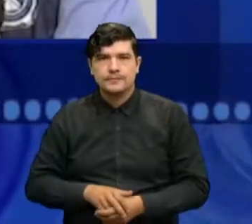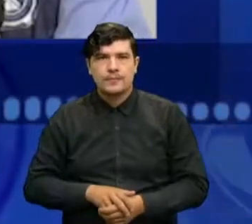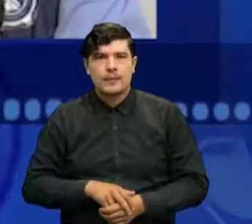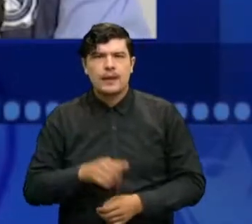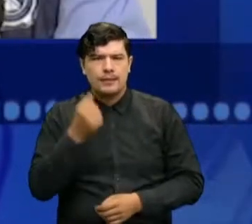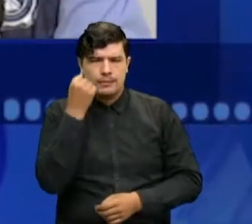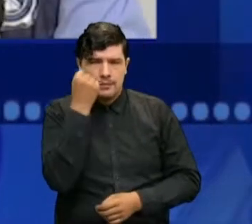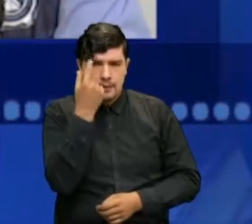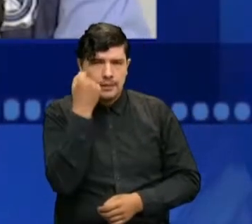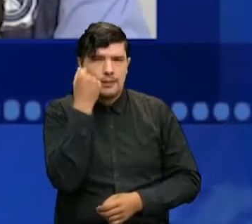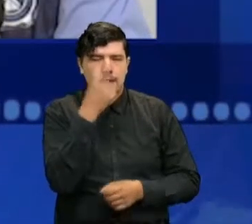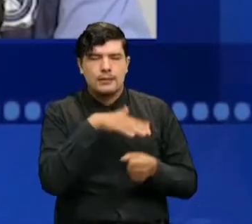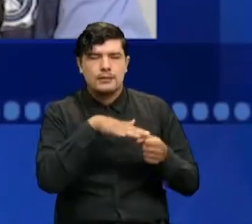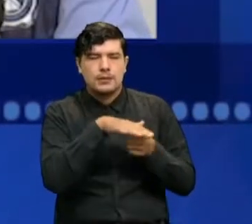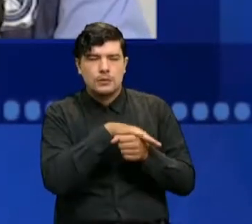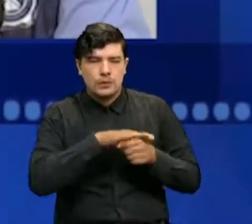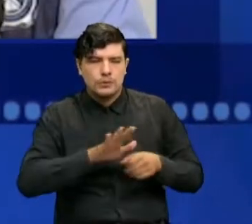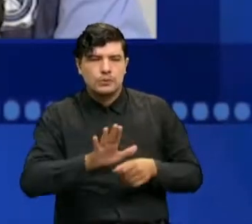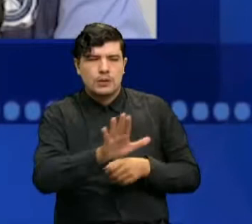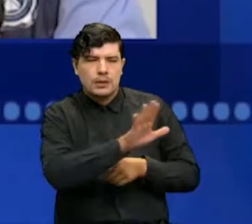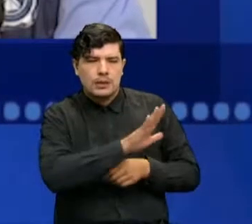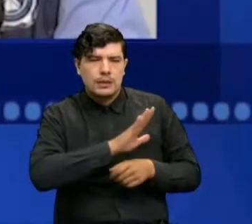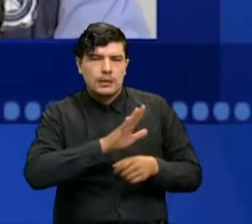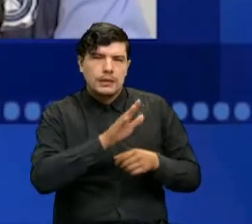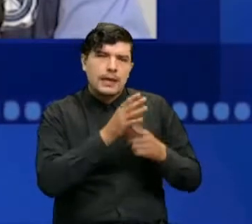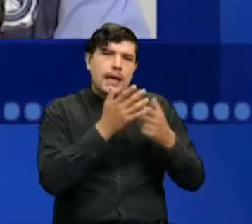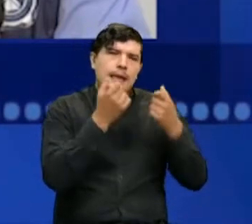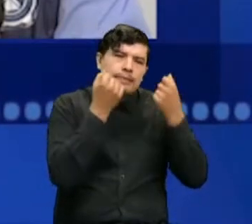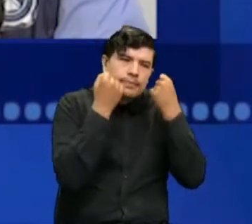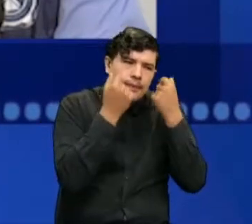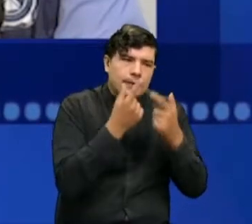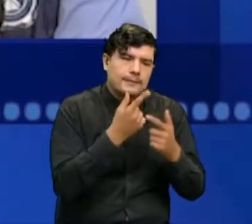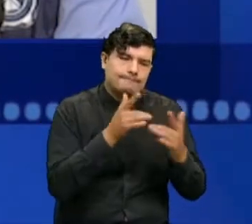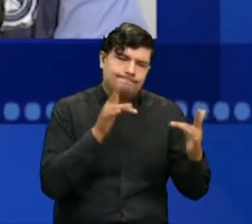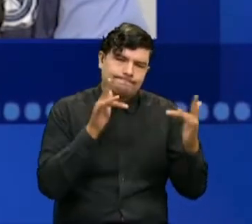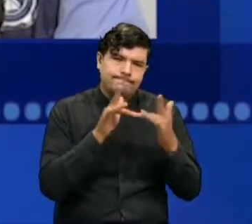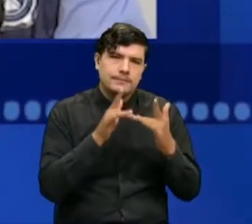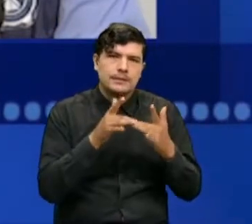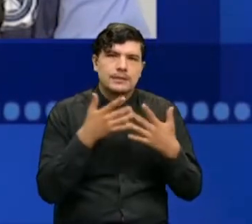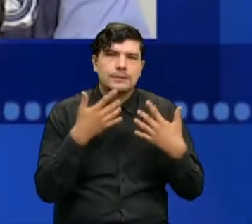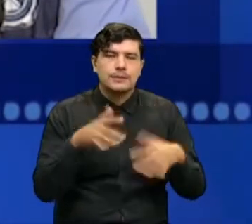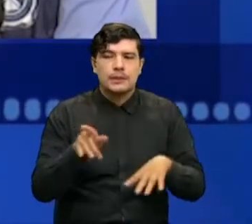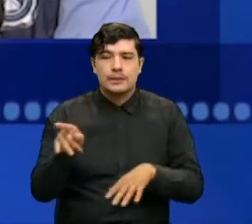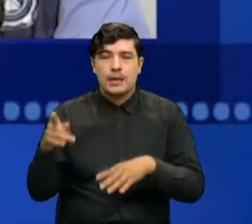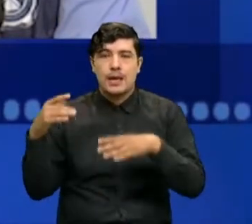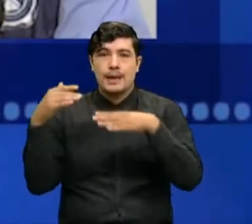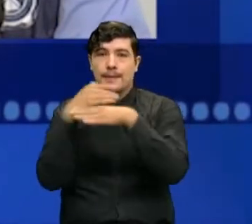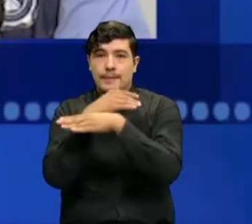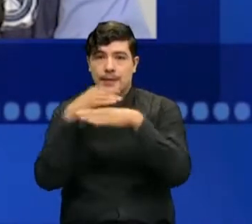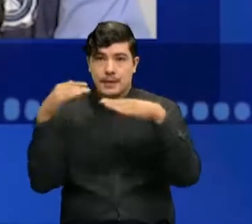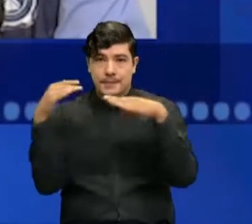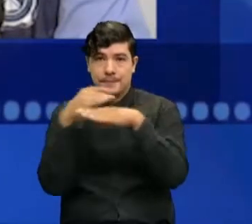entendemos la situación que ellos tienen, pero también ellos tienen que comprender que las vías residenciales